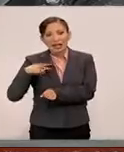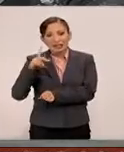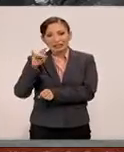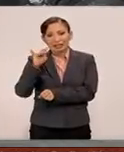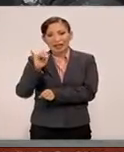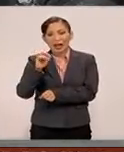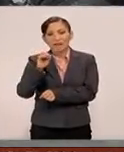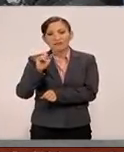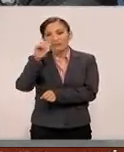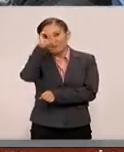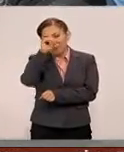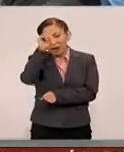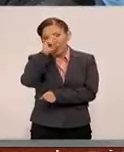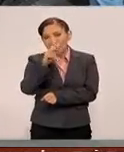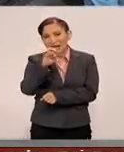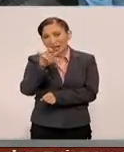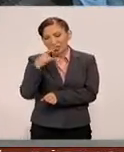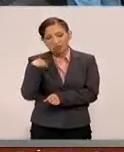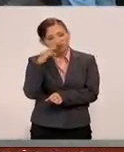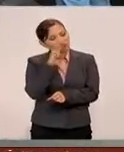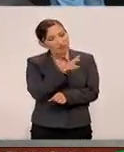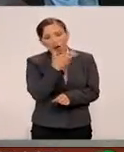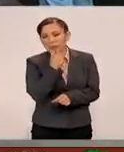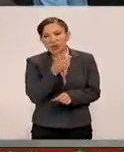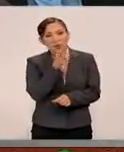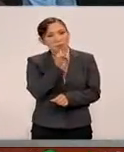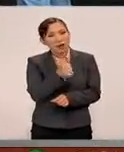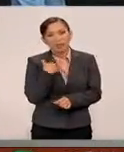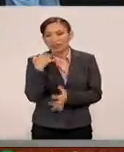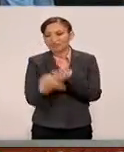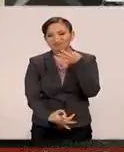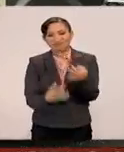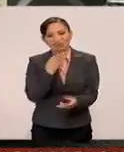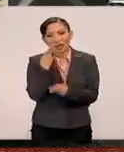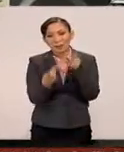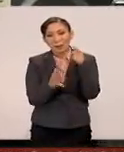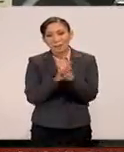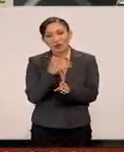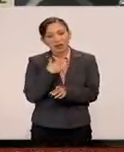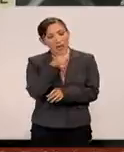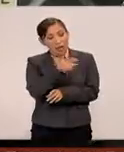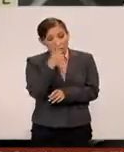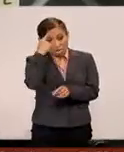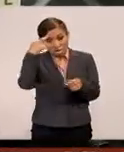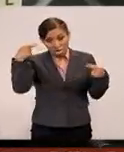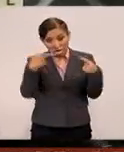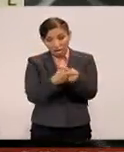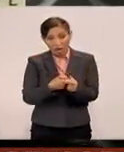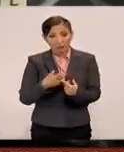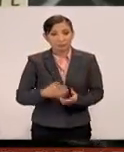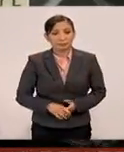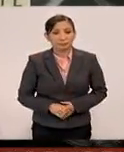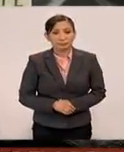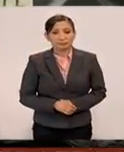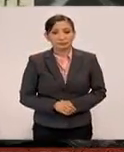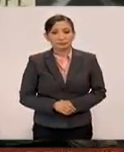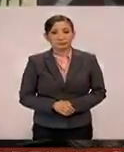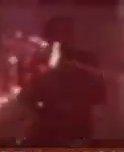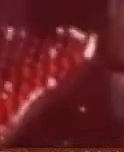Fray Bernardino Álvarez, donde indicaron que no está en condiciones de declarar debido a que no está ubicado en tiempo y lugar.